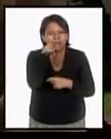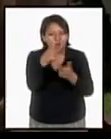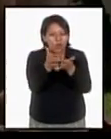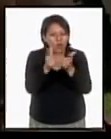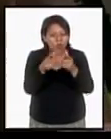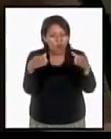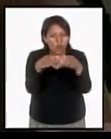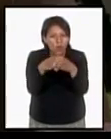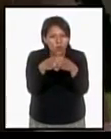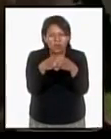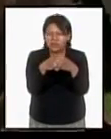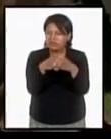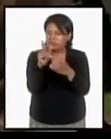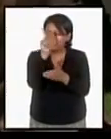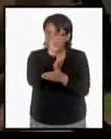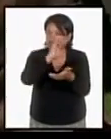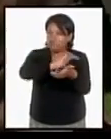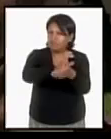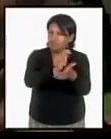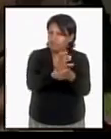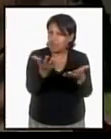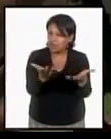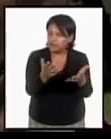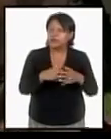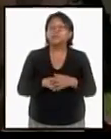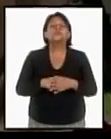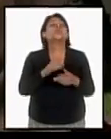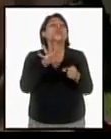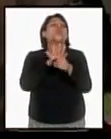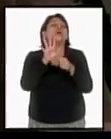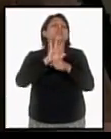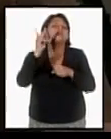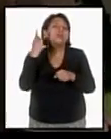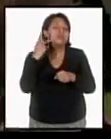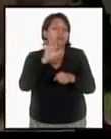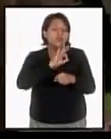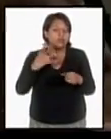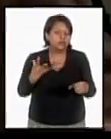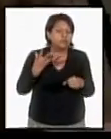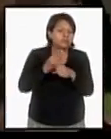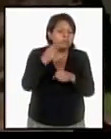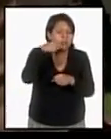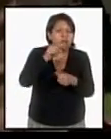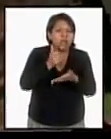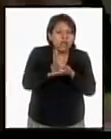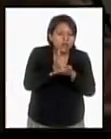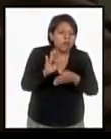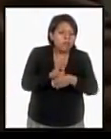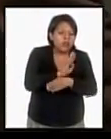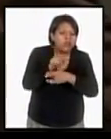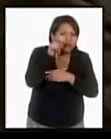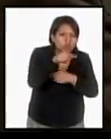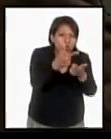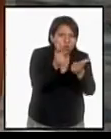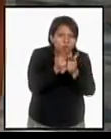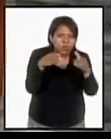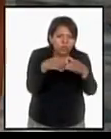sociales étnicos más discriminados. ¿Qué políticas públicas podrían establecerse en beneficio de este grupo